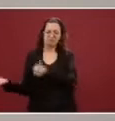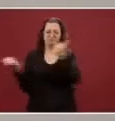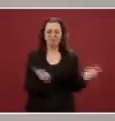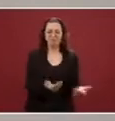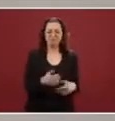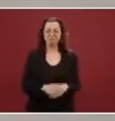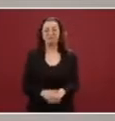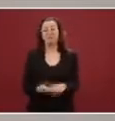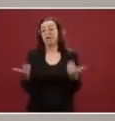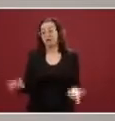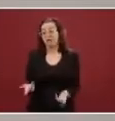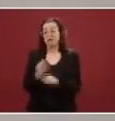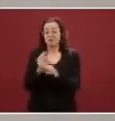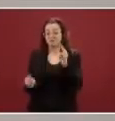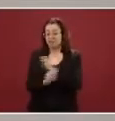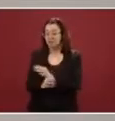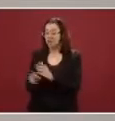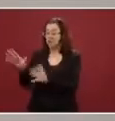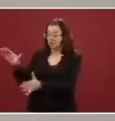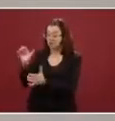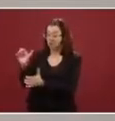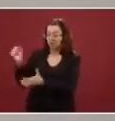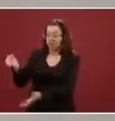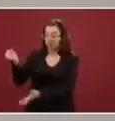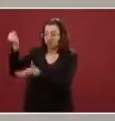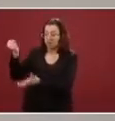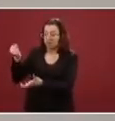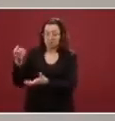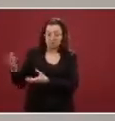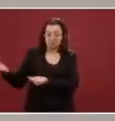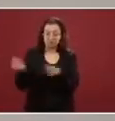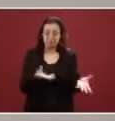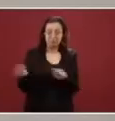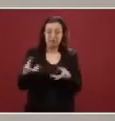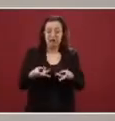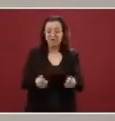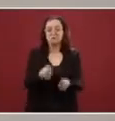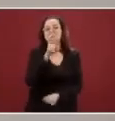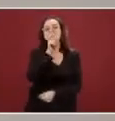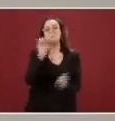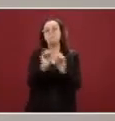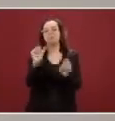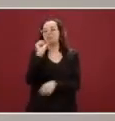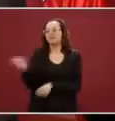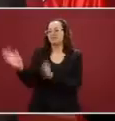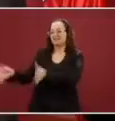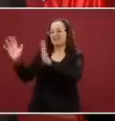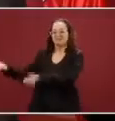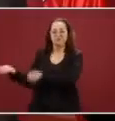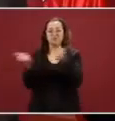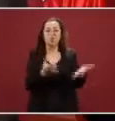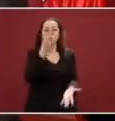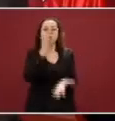materiales? Entran al presupuesto del Aeropuerto Internacional Felipe Ángeles a costo cero. Lo único que impacta en su precio unitario